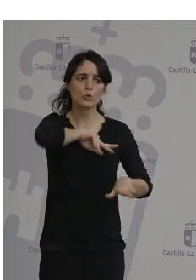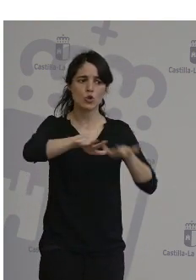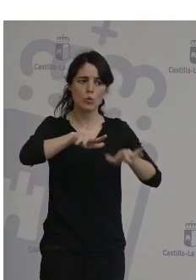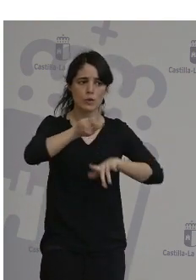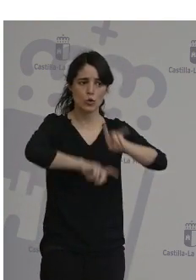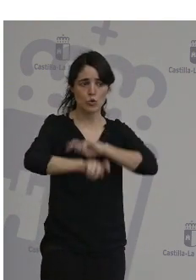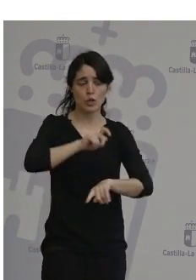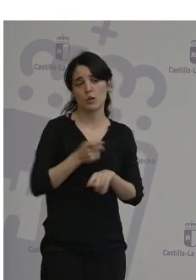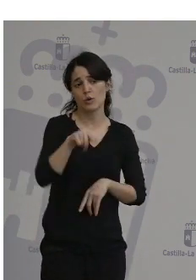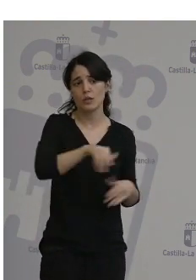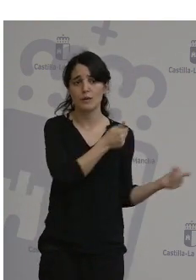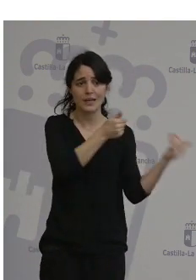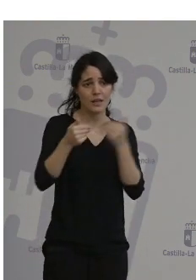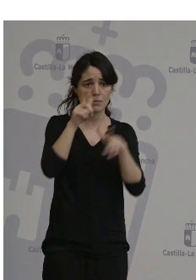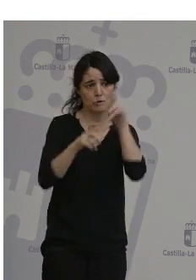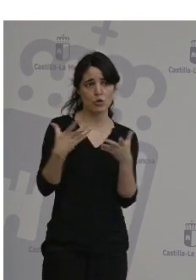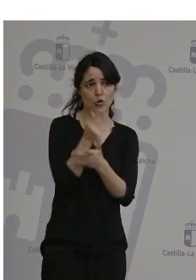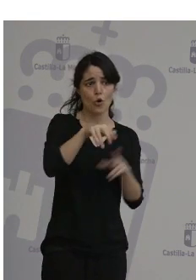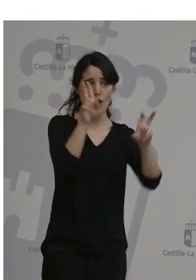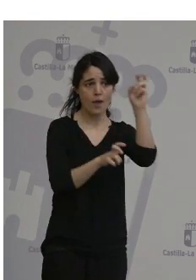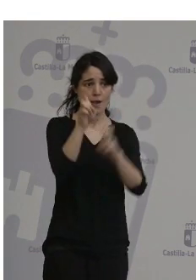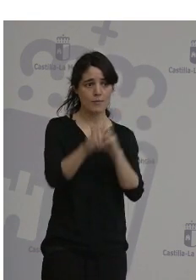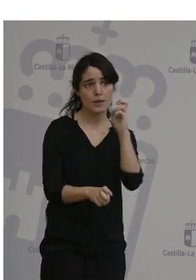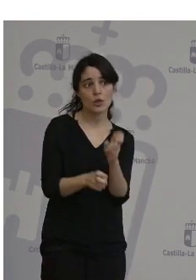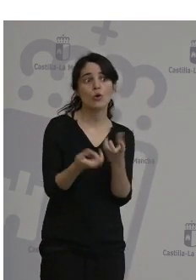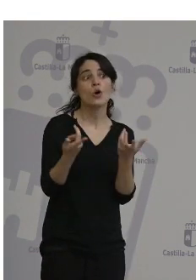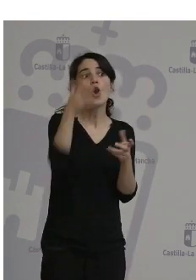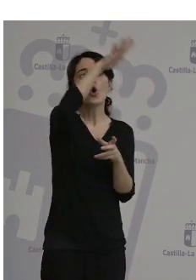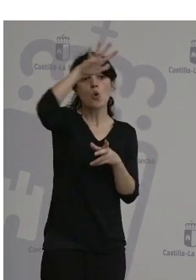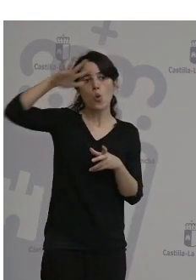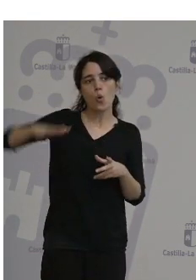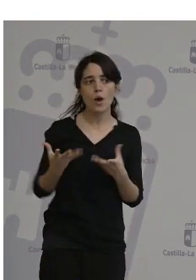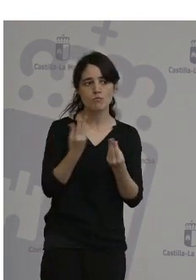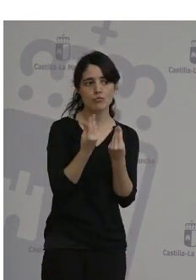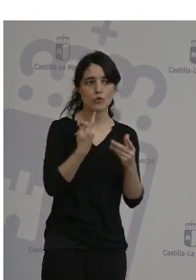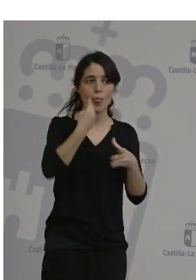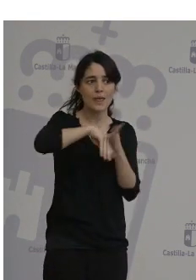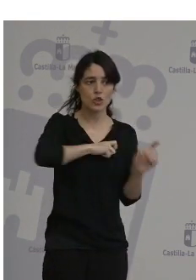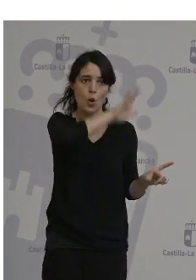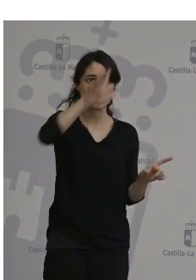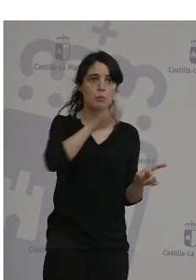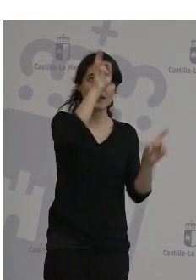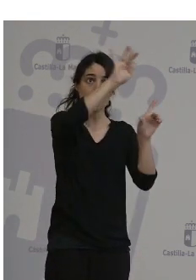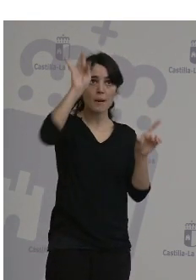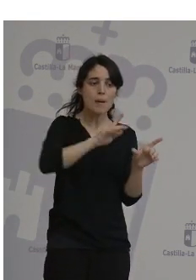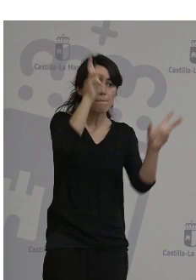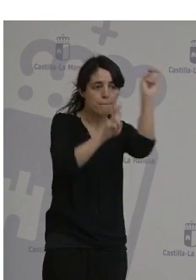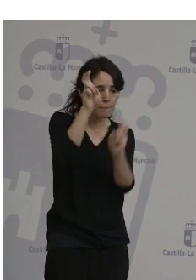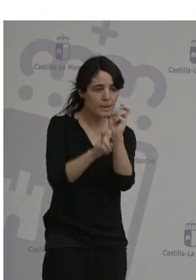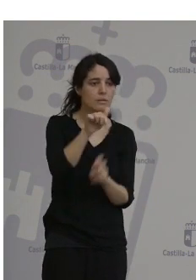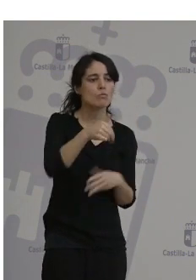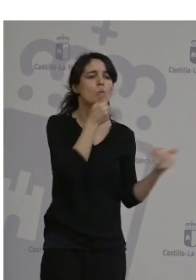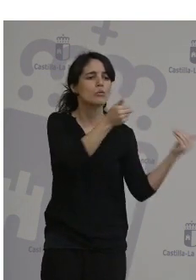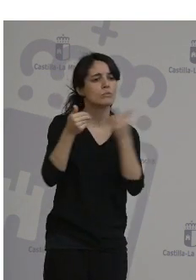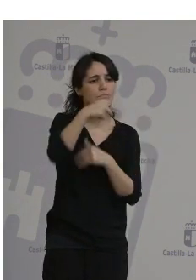todos los que habéis venido desde diversos lugares de la geografía española. Muchas gracias por vuestra asistencia